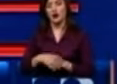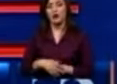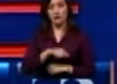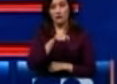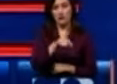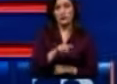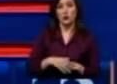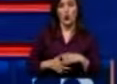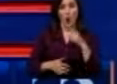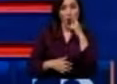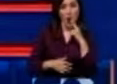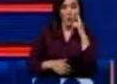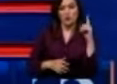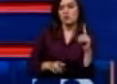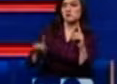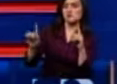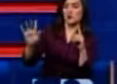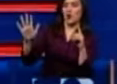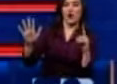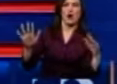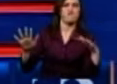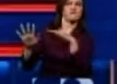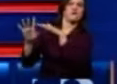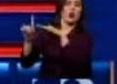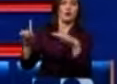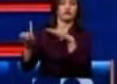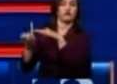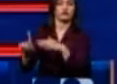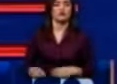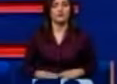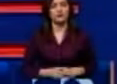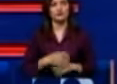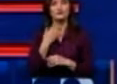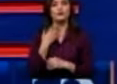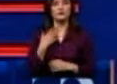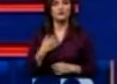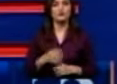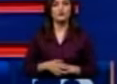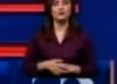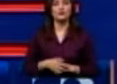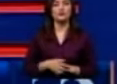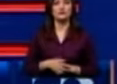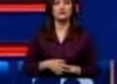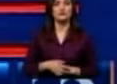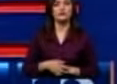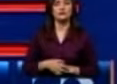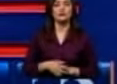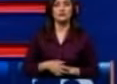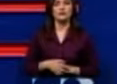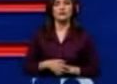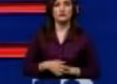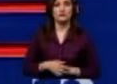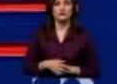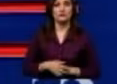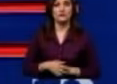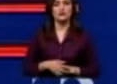redes sociales. Quienes trabajan en el parque rechazan el ataque, puesto que según ellos es la tercera vez que intentan agredirle.